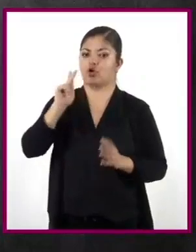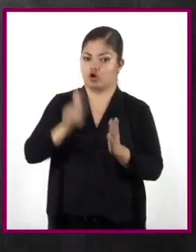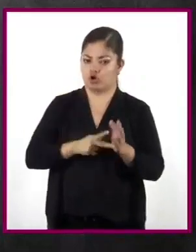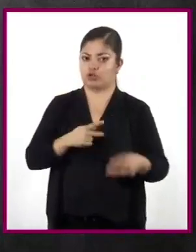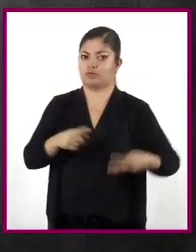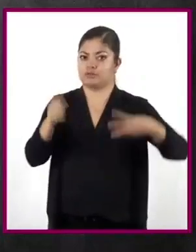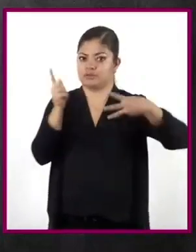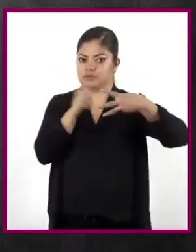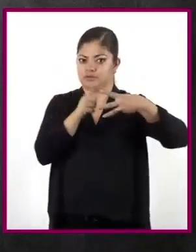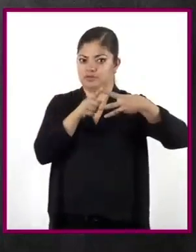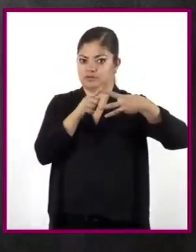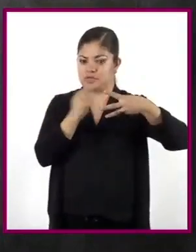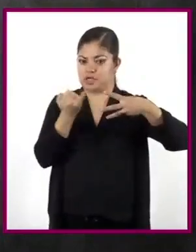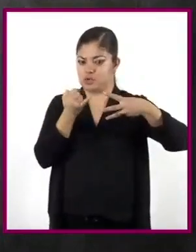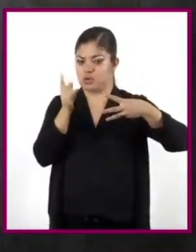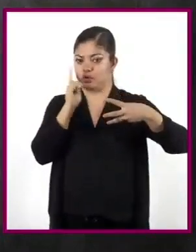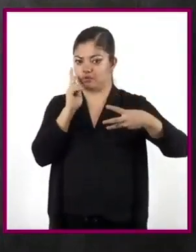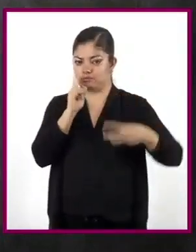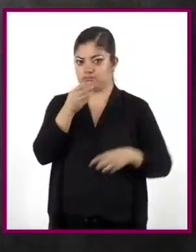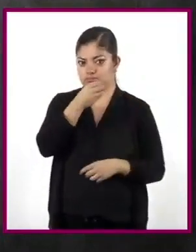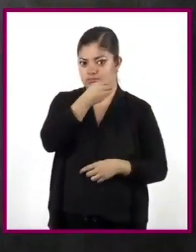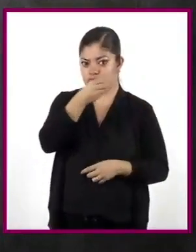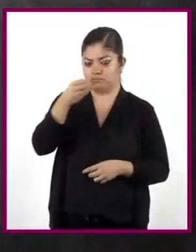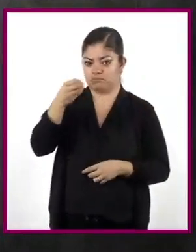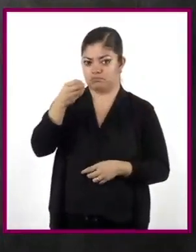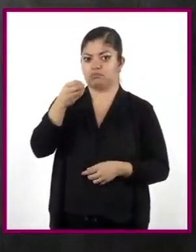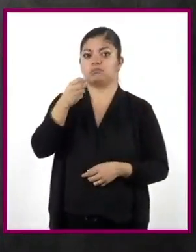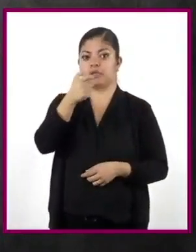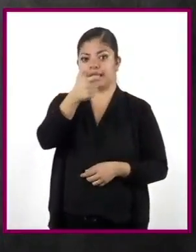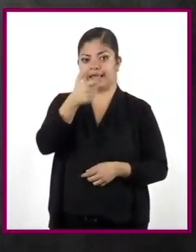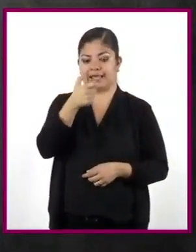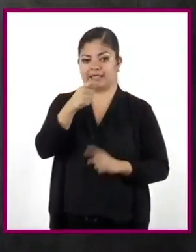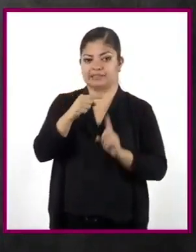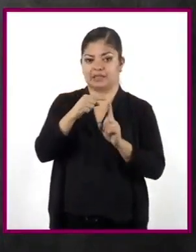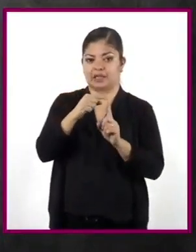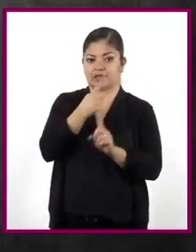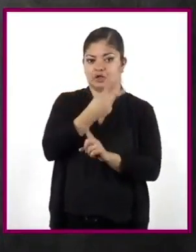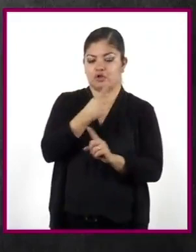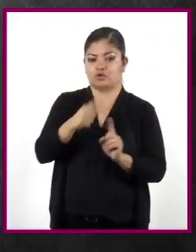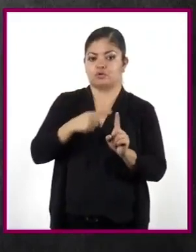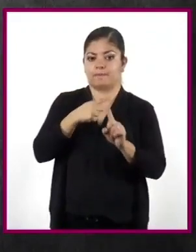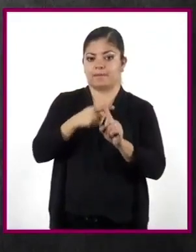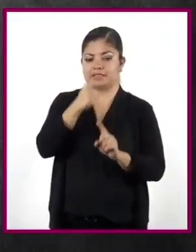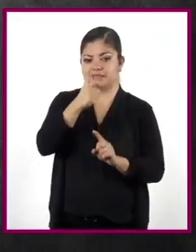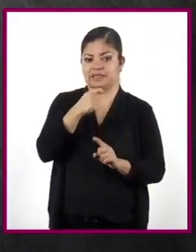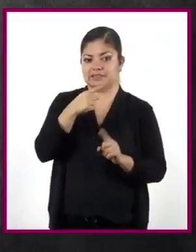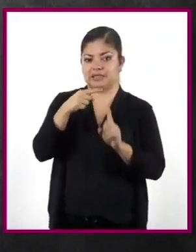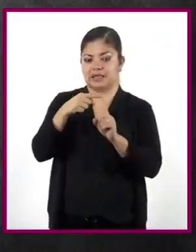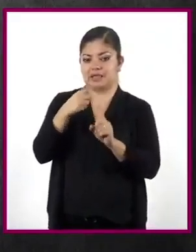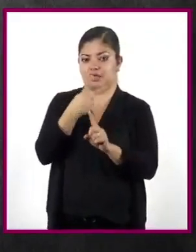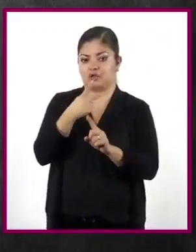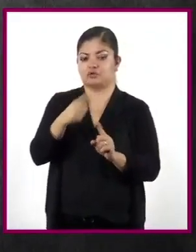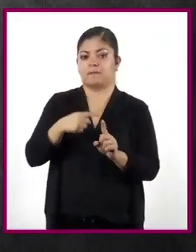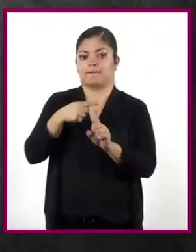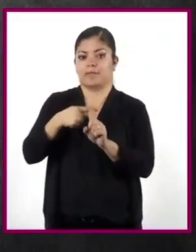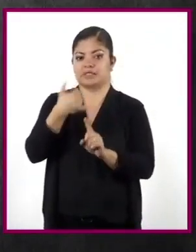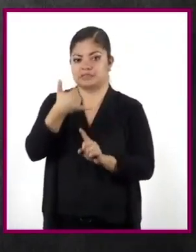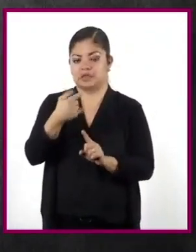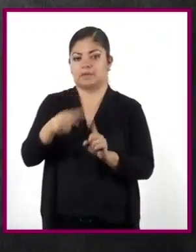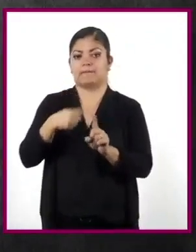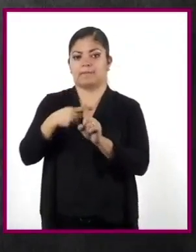expresión. Podemos observar que es igual a x entre 2 más x entre 2 más y